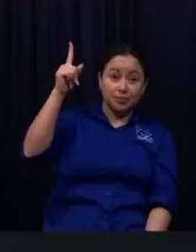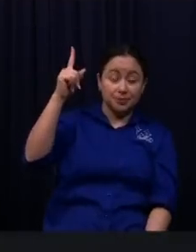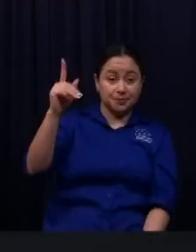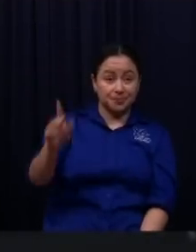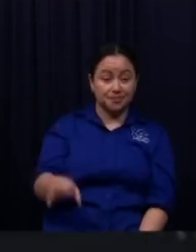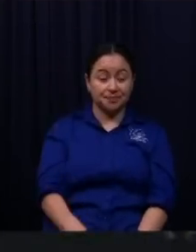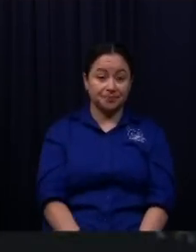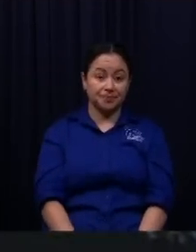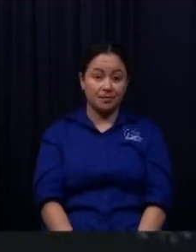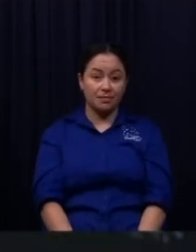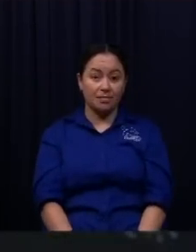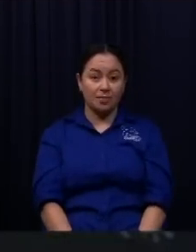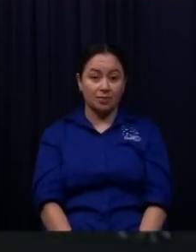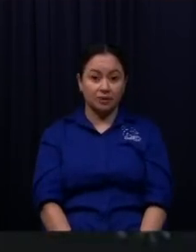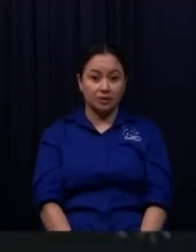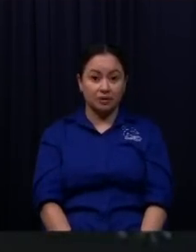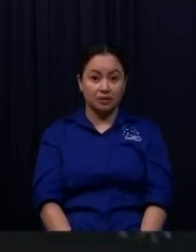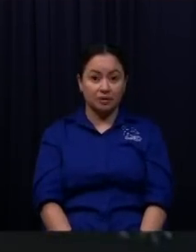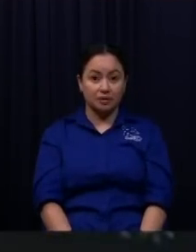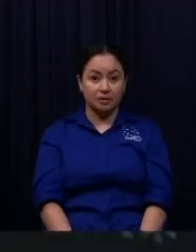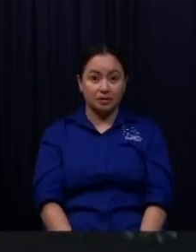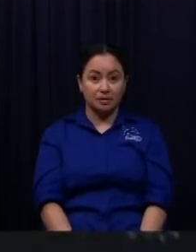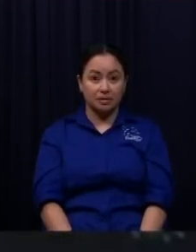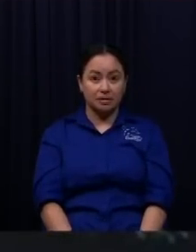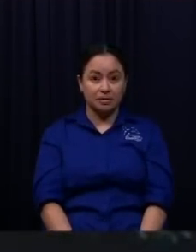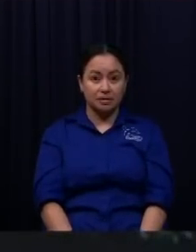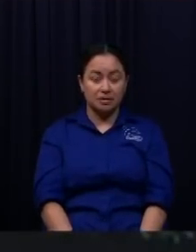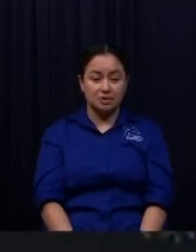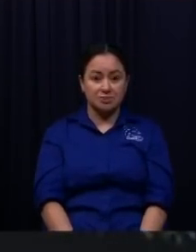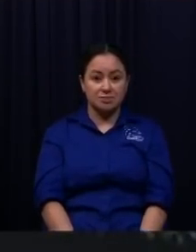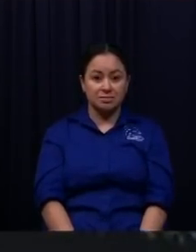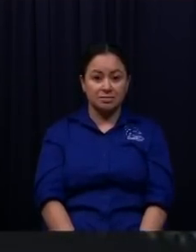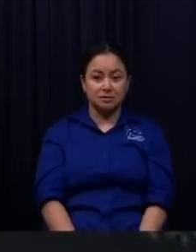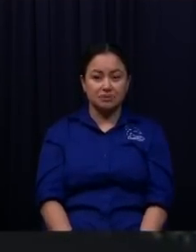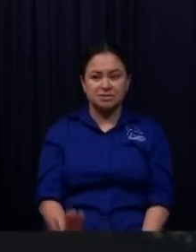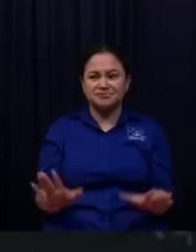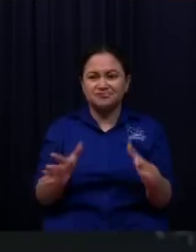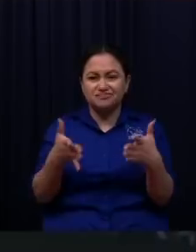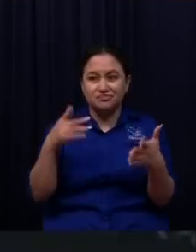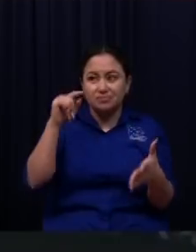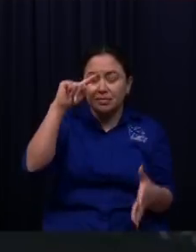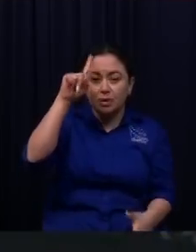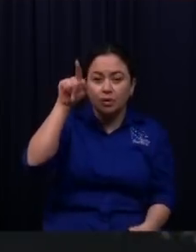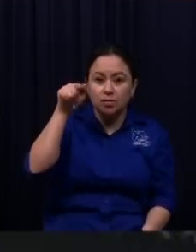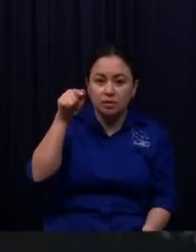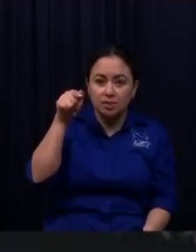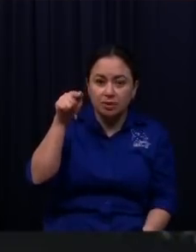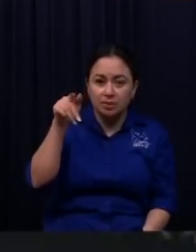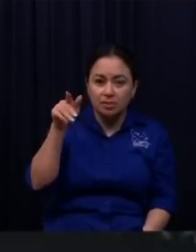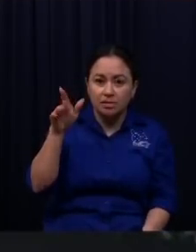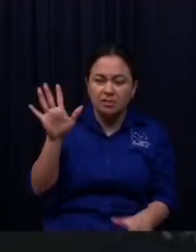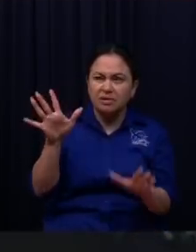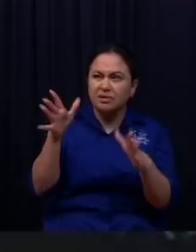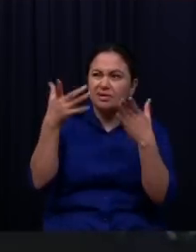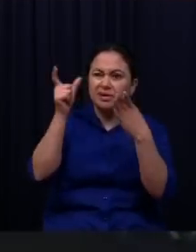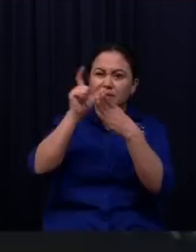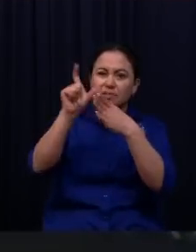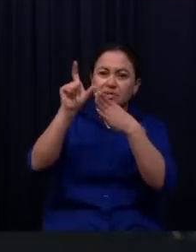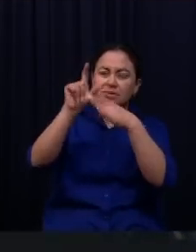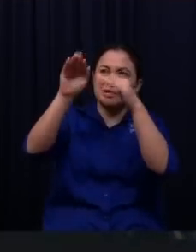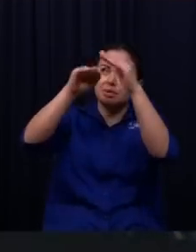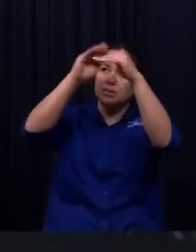todos, viene otra pregunta: ¿qué hay más allá del último cielo?